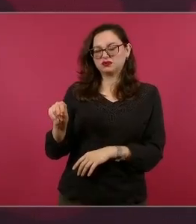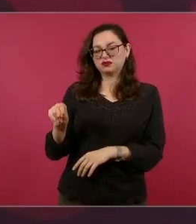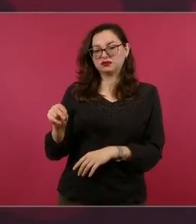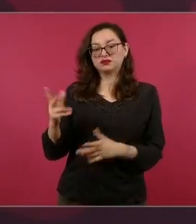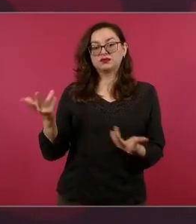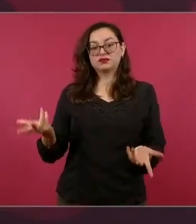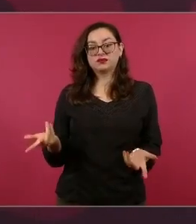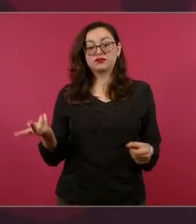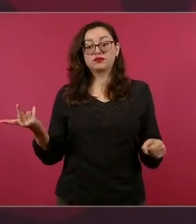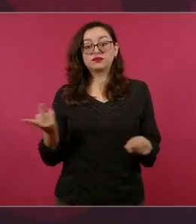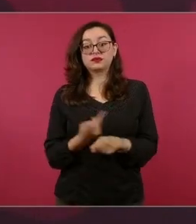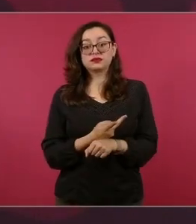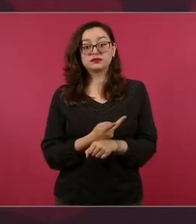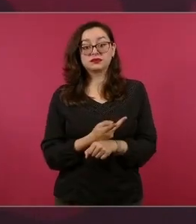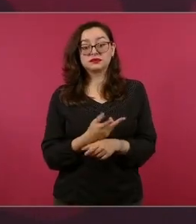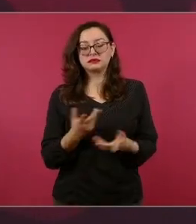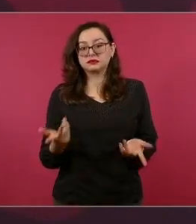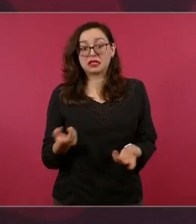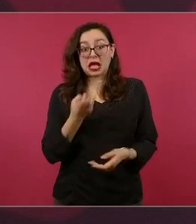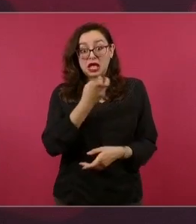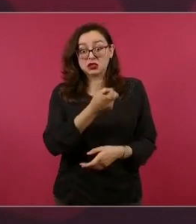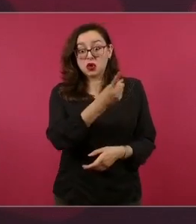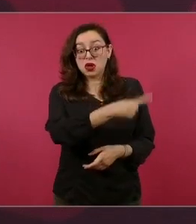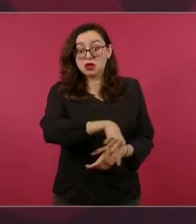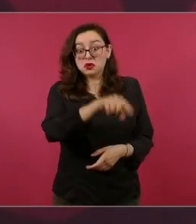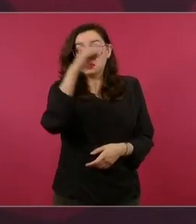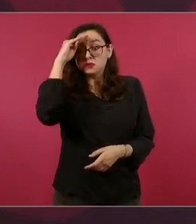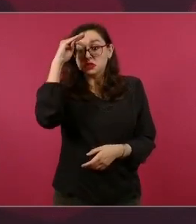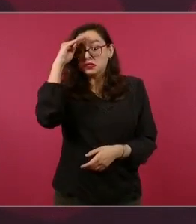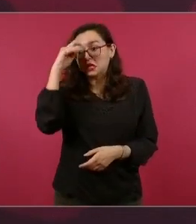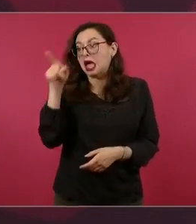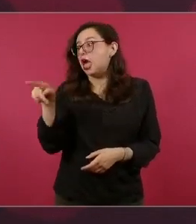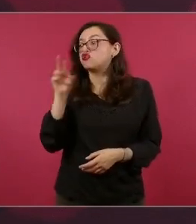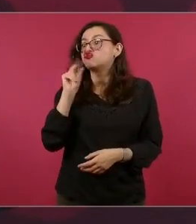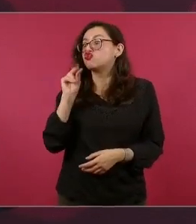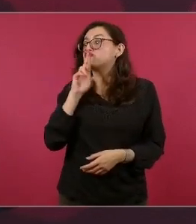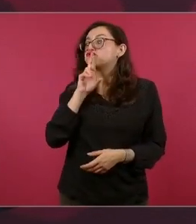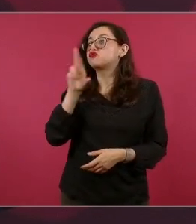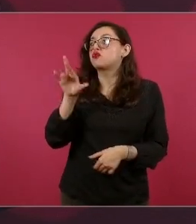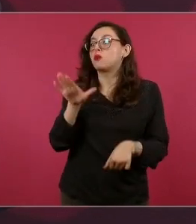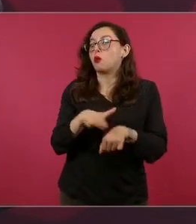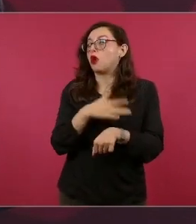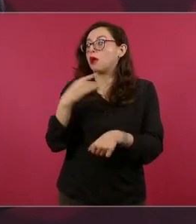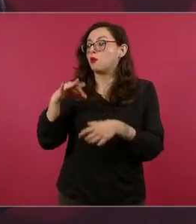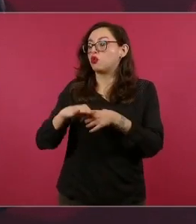consideraban votos ocultos a favor de ellos.